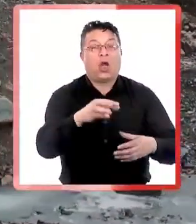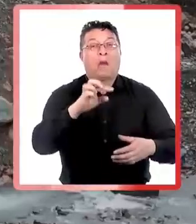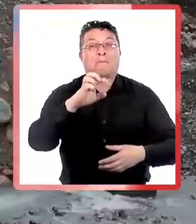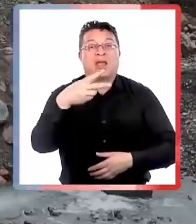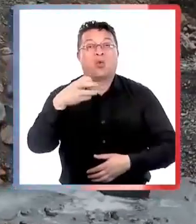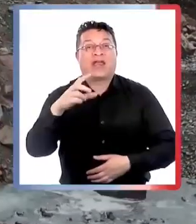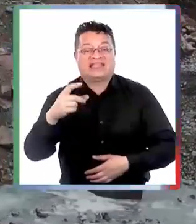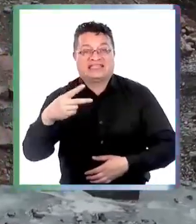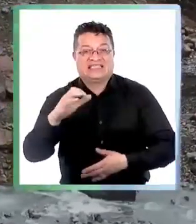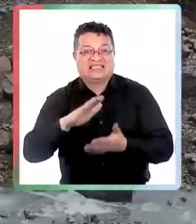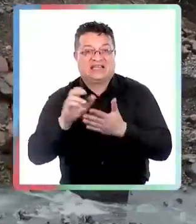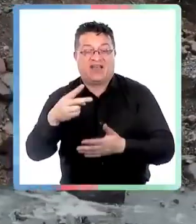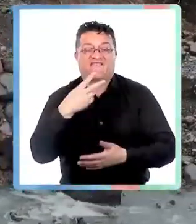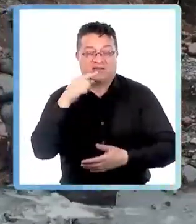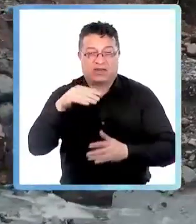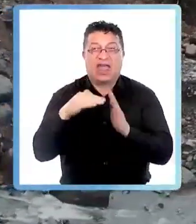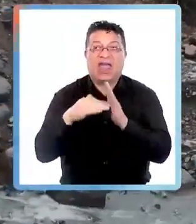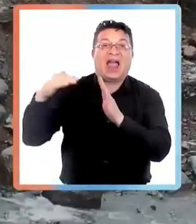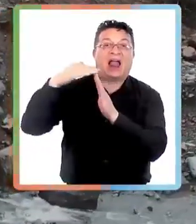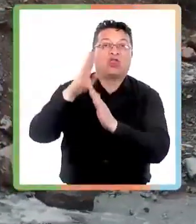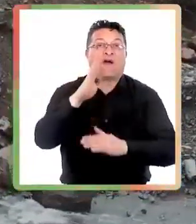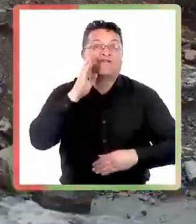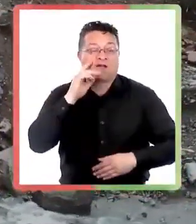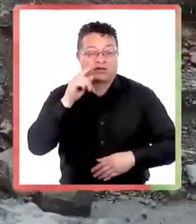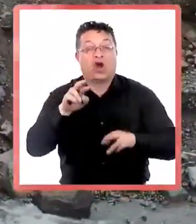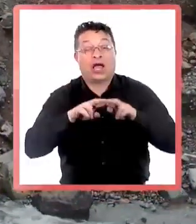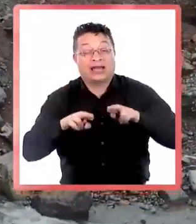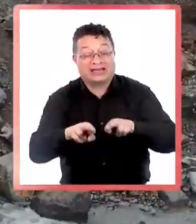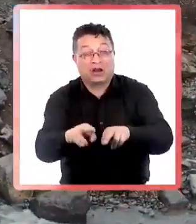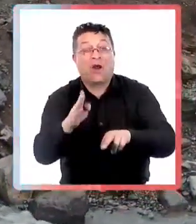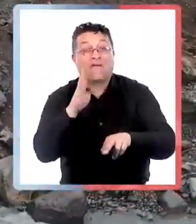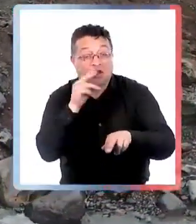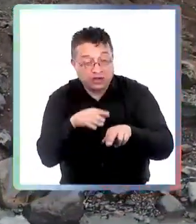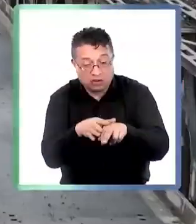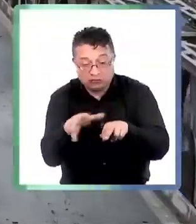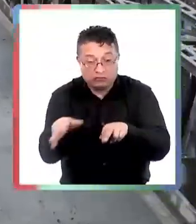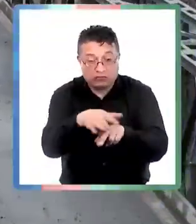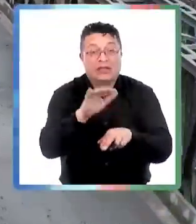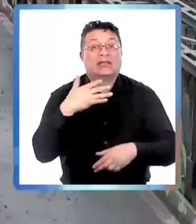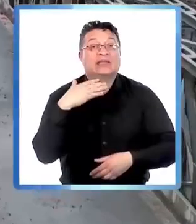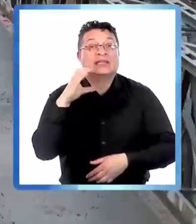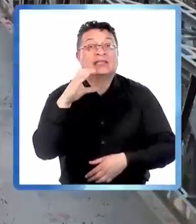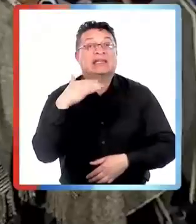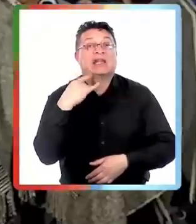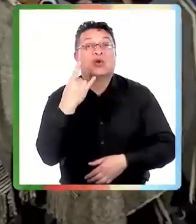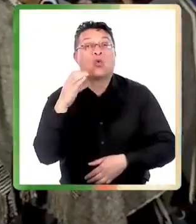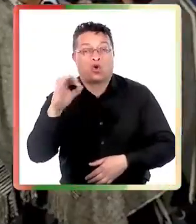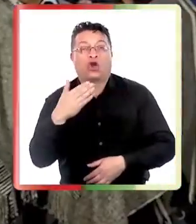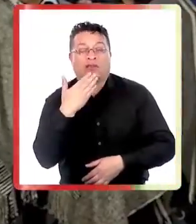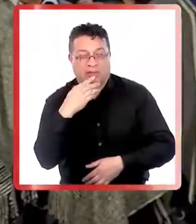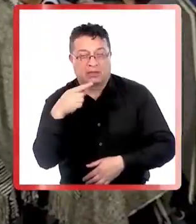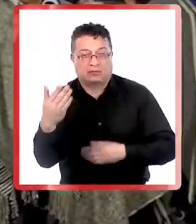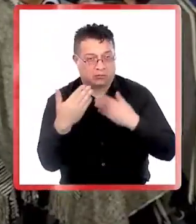presidentes de las comunidades pehuenche que viven aquí en el Alto Biobío, tanto por las riberas del Biobío como del Queuco. Y hemos